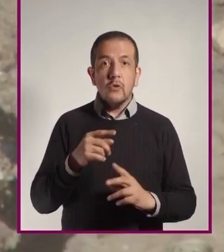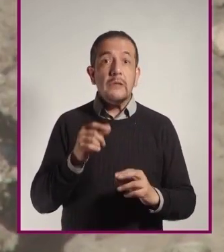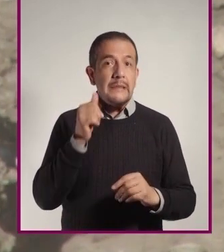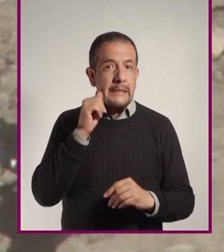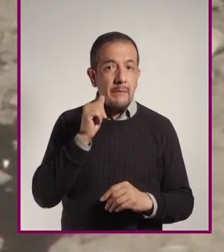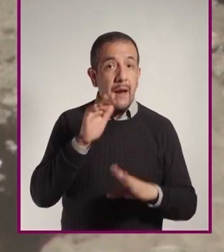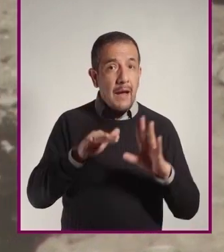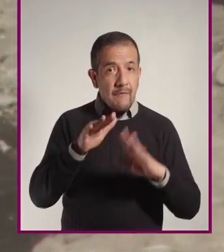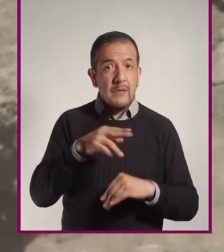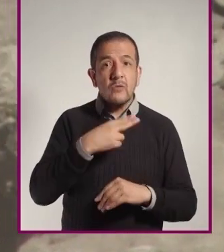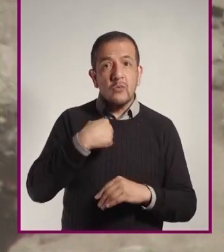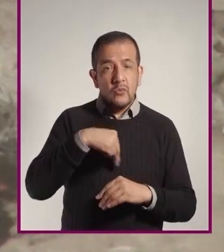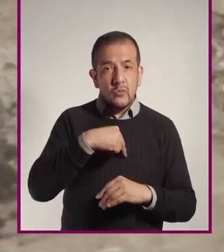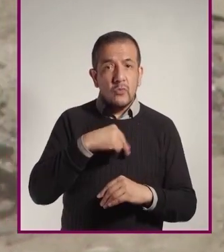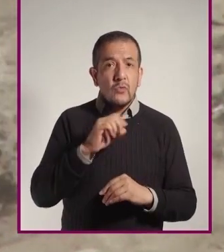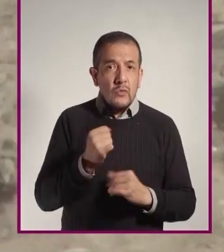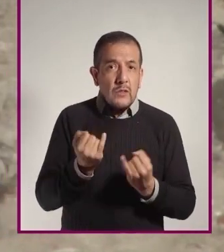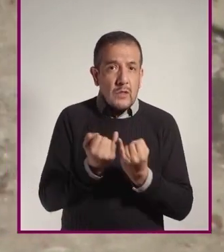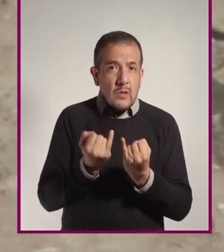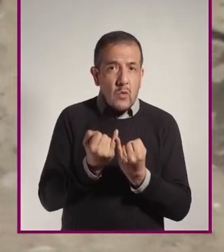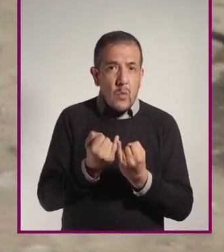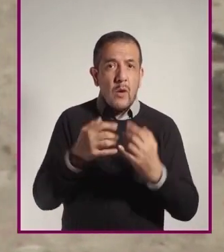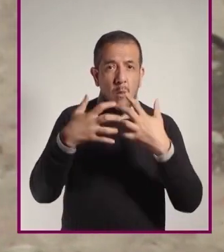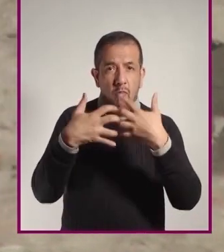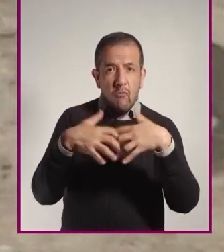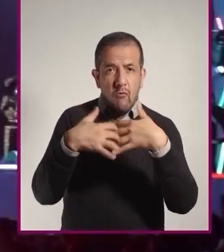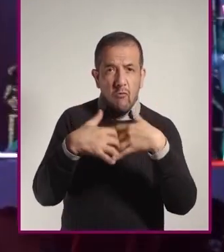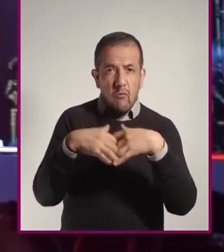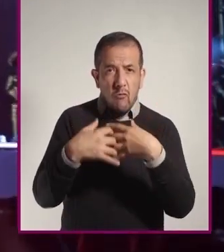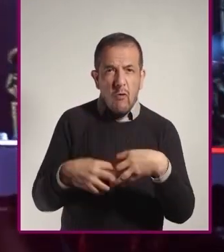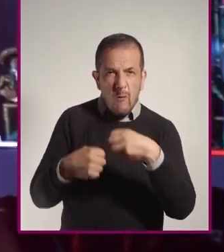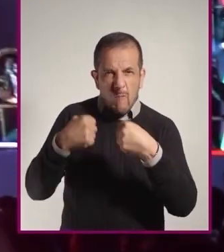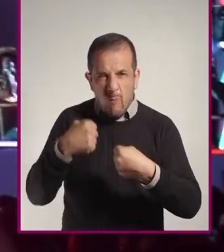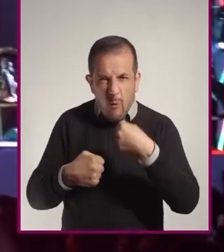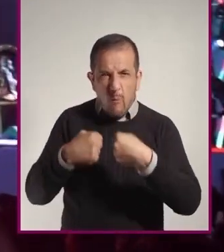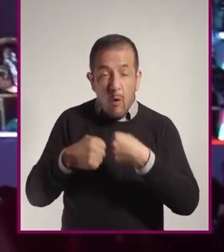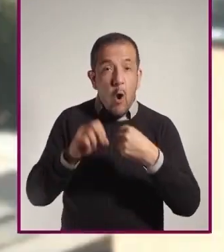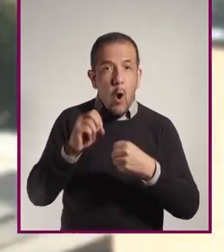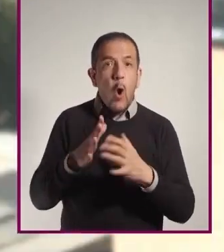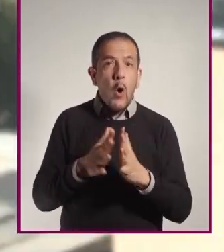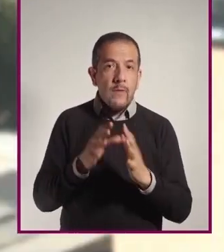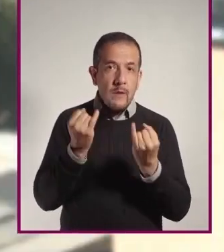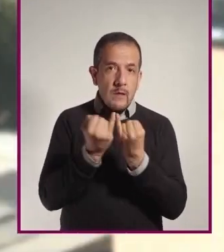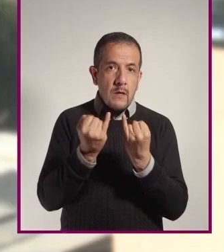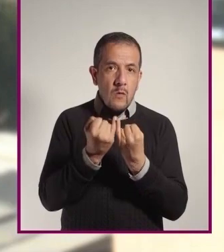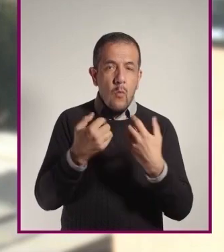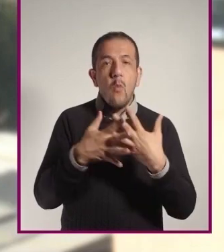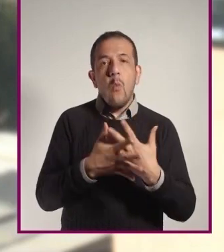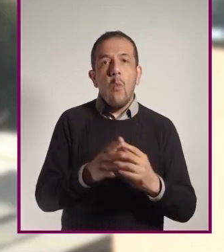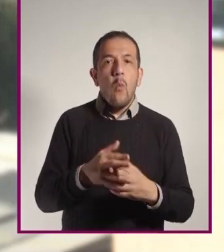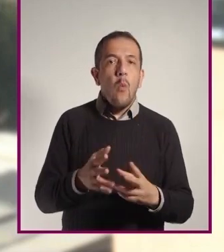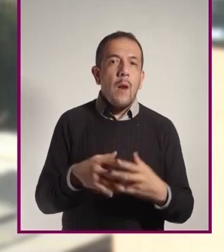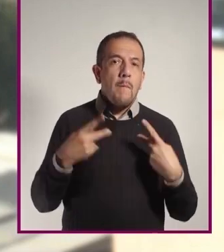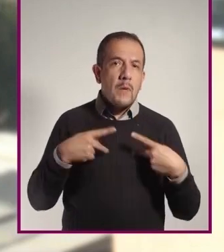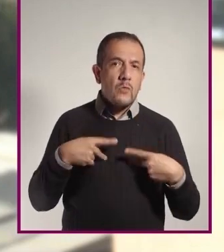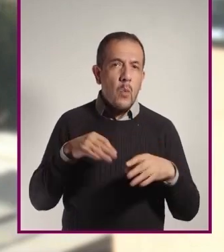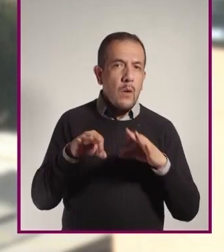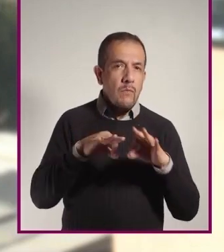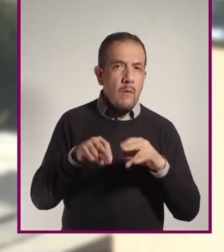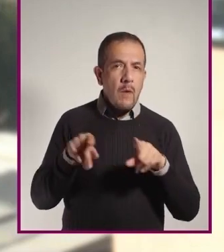Los trabajos con una exposición prolongada al ruido como fábricas con maquinaria o dentro de la industria musical también pueden provocar serios